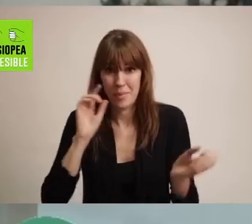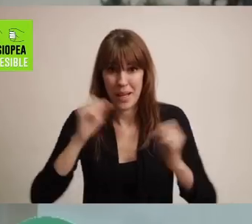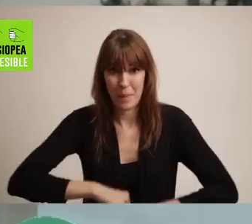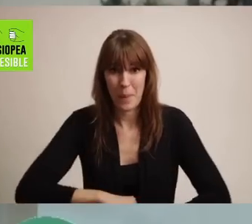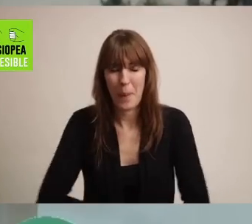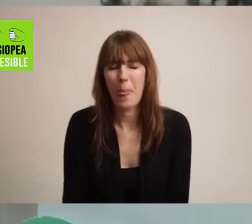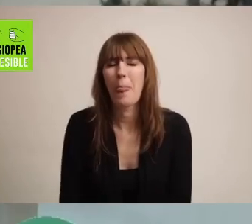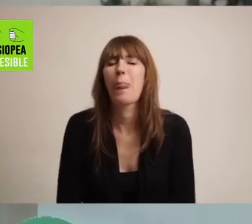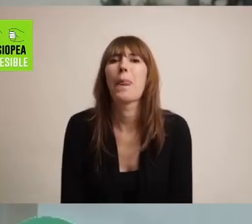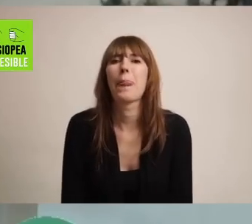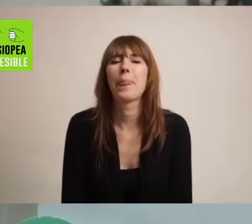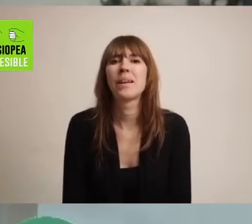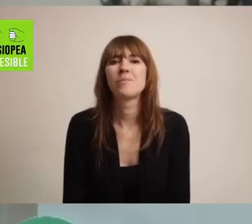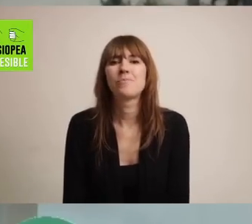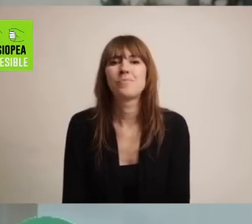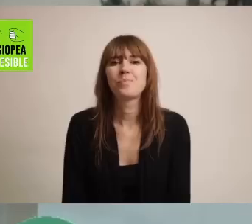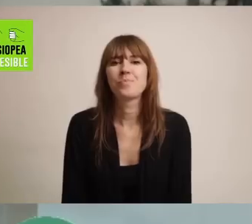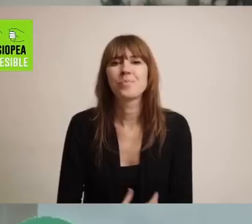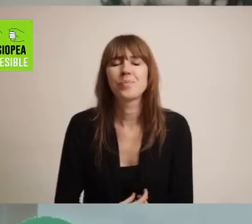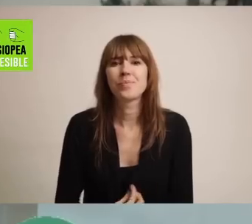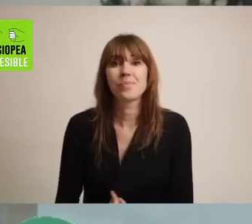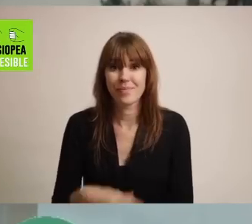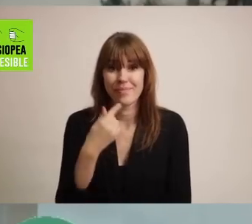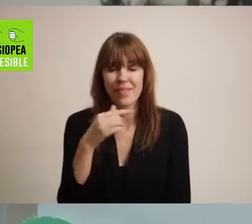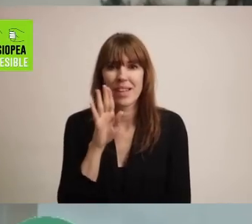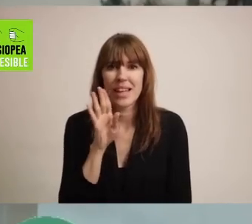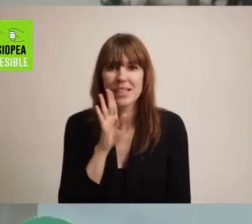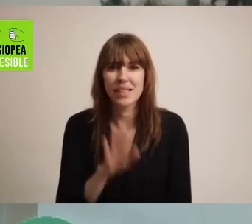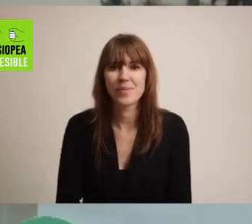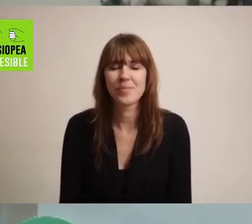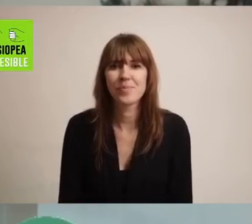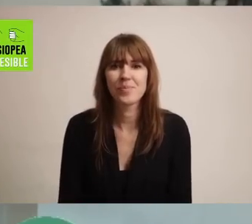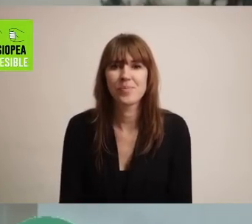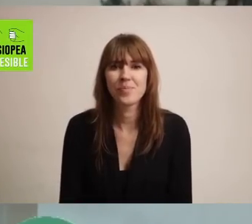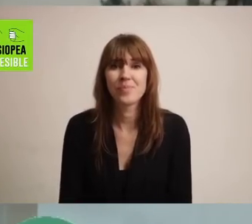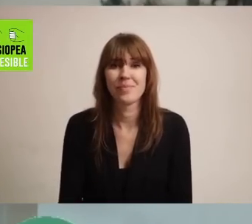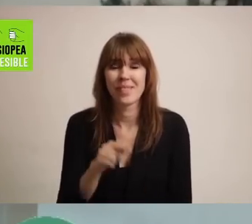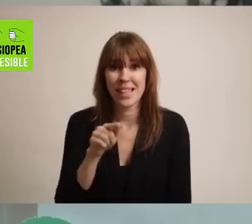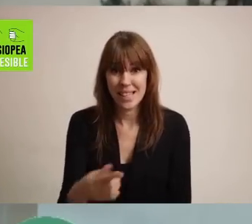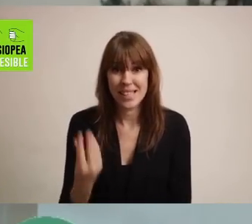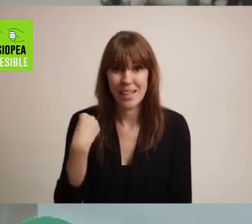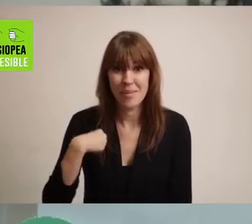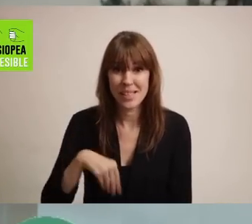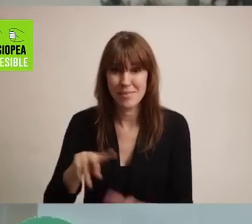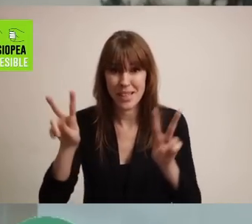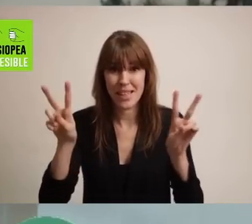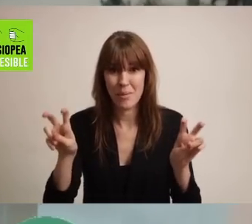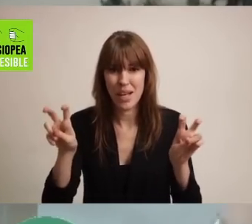¿vale? Entonces, como os decía, esa es la cuestión,